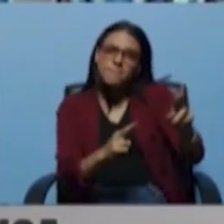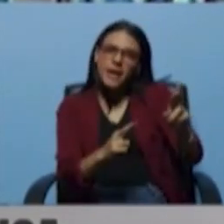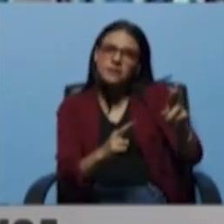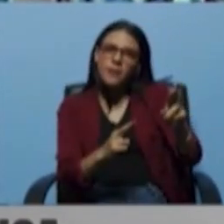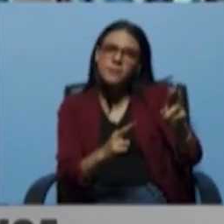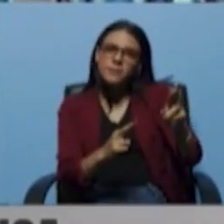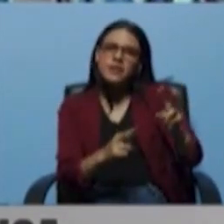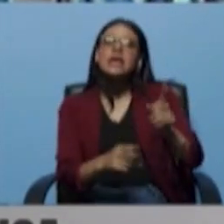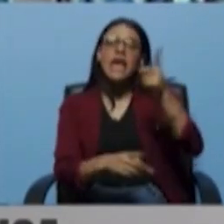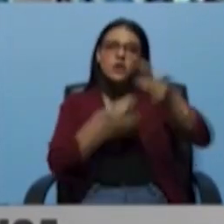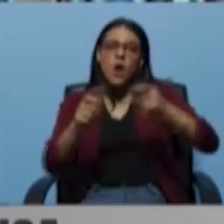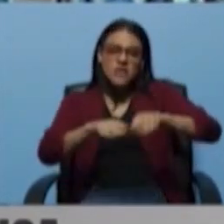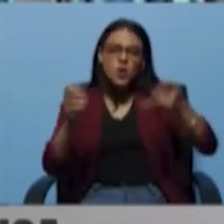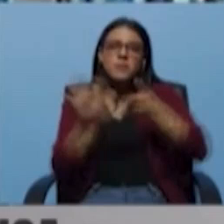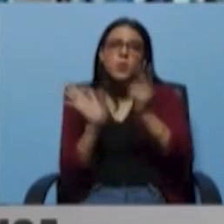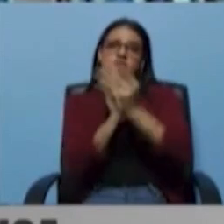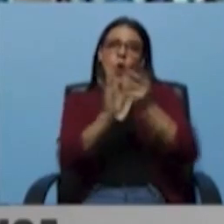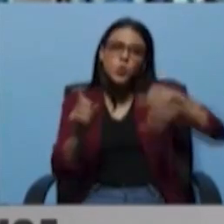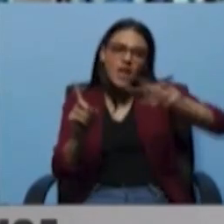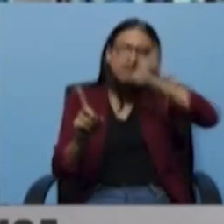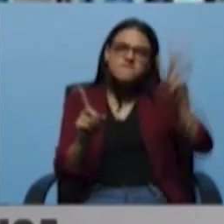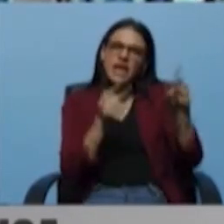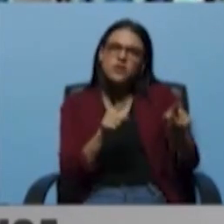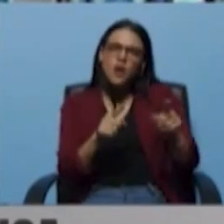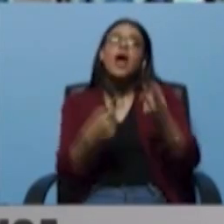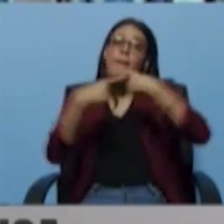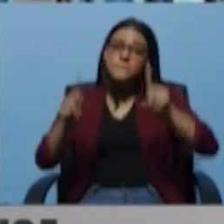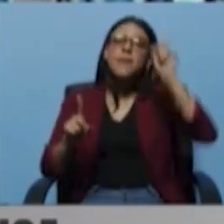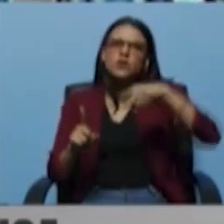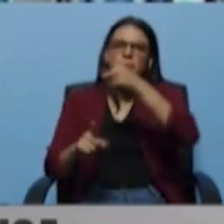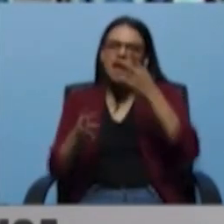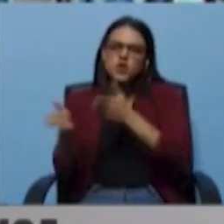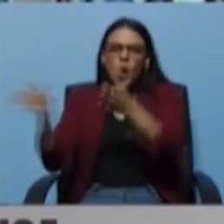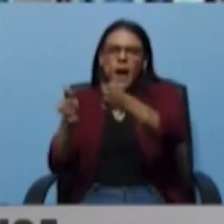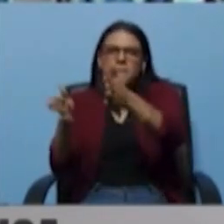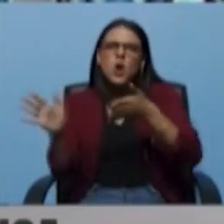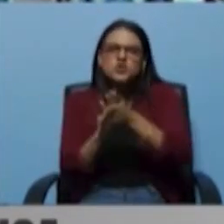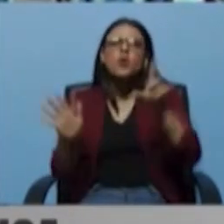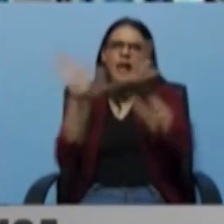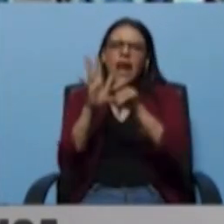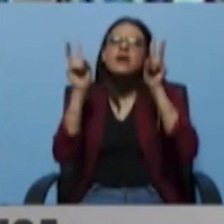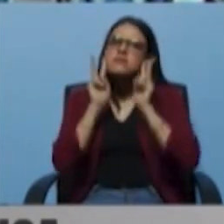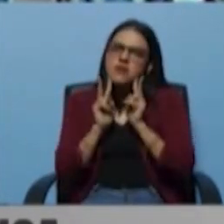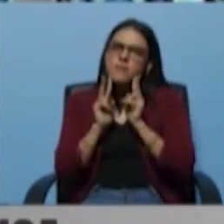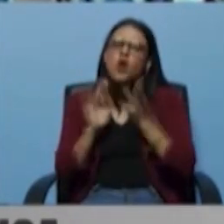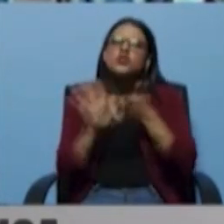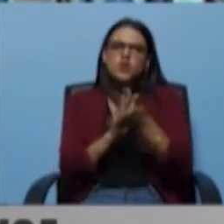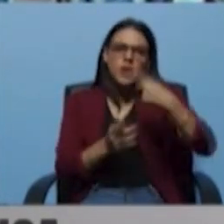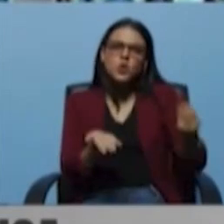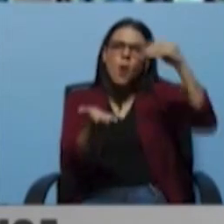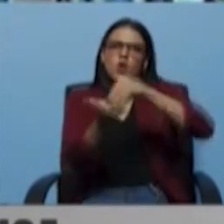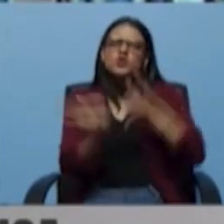e irrespetar la soberanía nacional, sino además como camino procesal legítimo para el establecimiento de